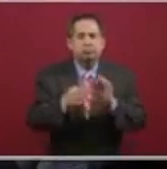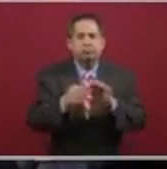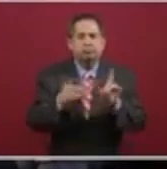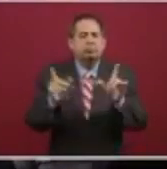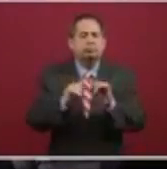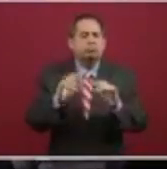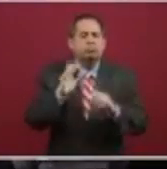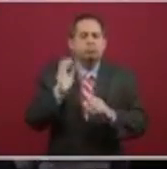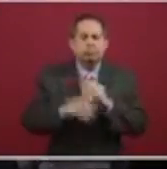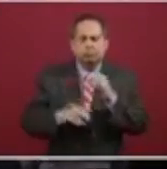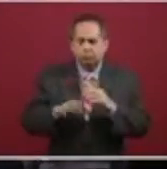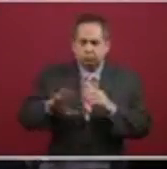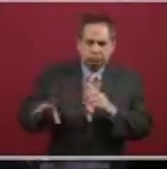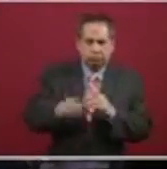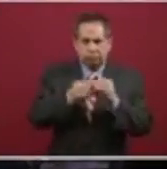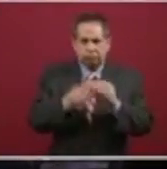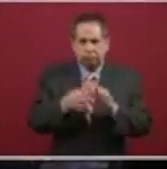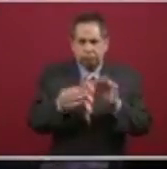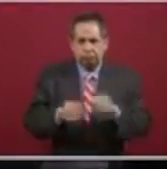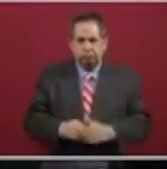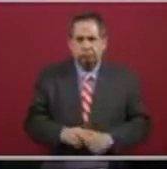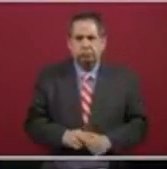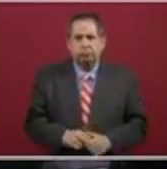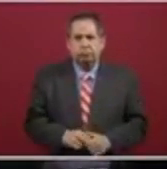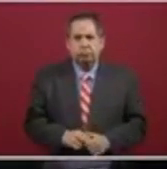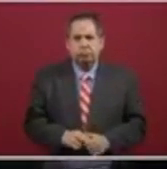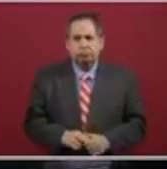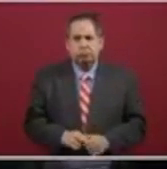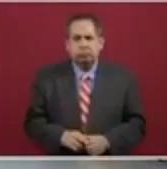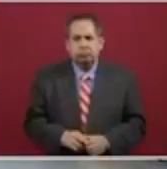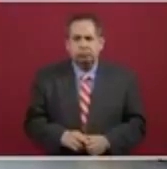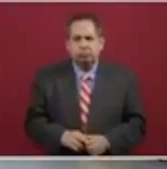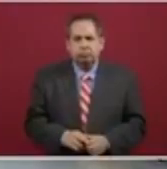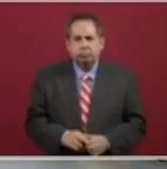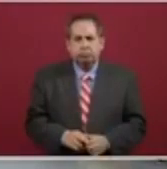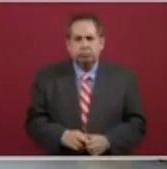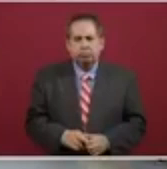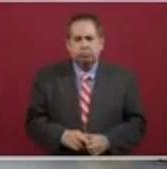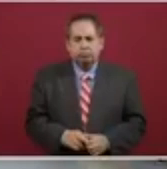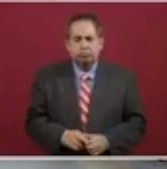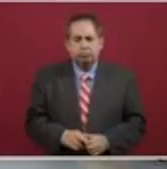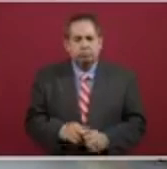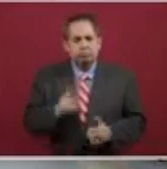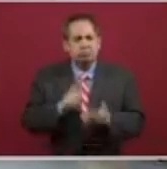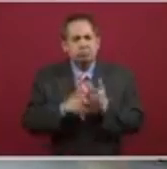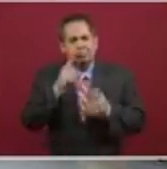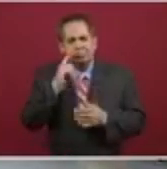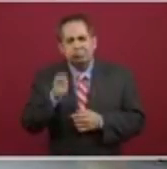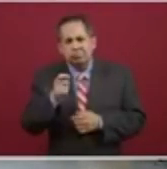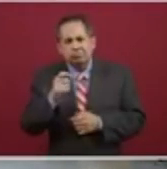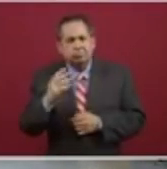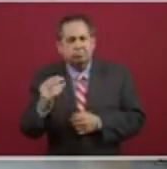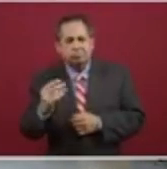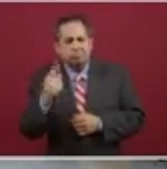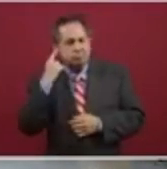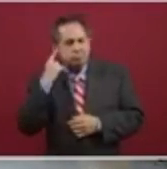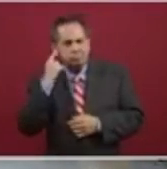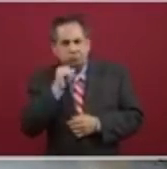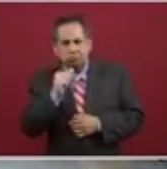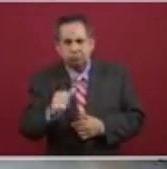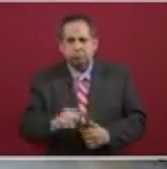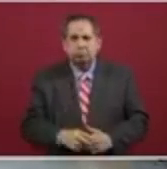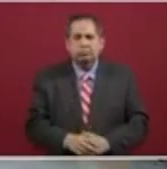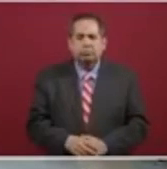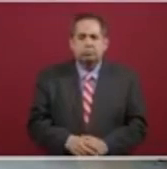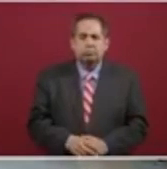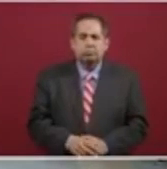para redondear. Presidente, perdón, ¿qué quiere decir 3R o 3C a lo que se refiere de la terapia? La terapia.